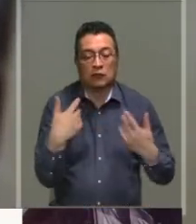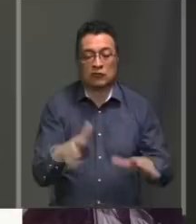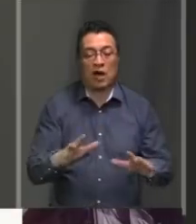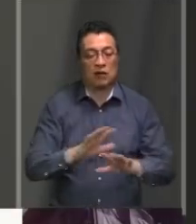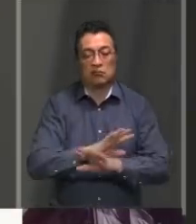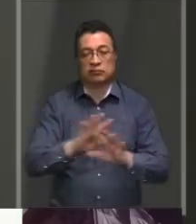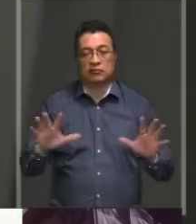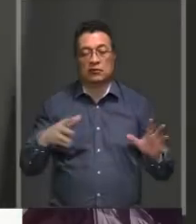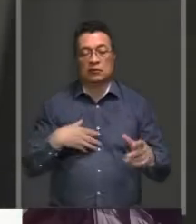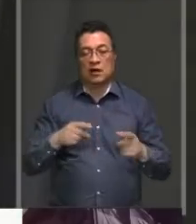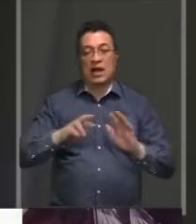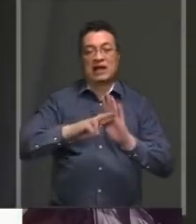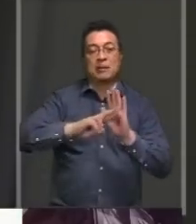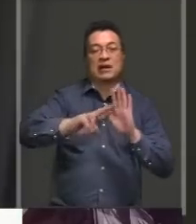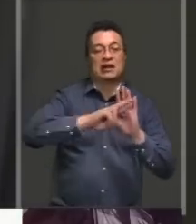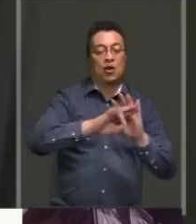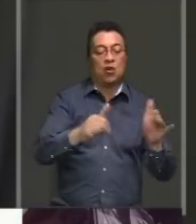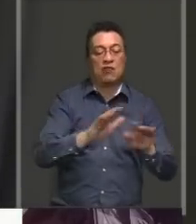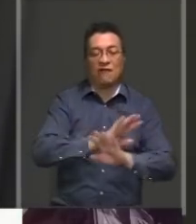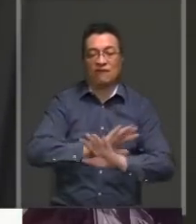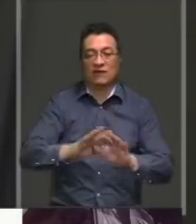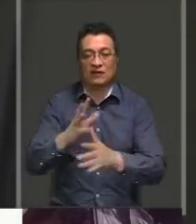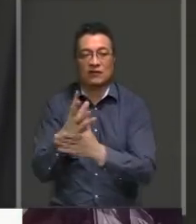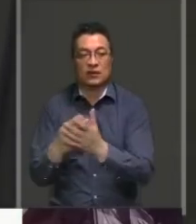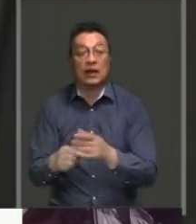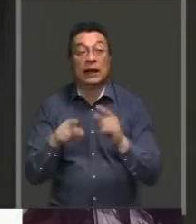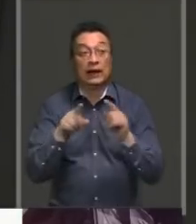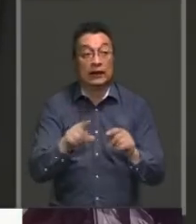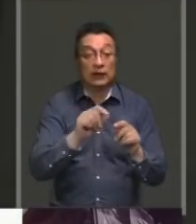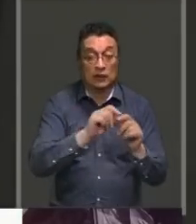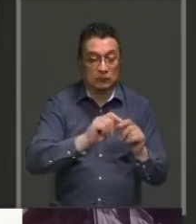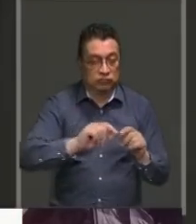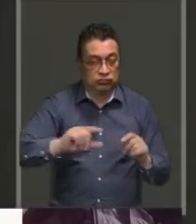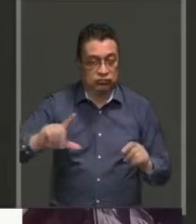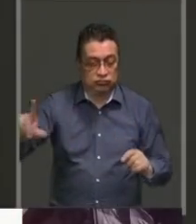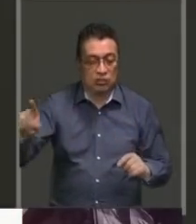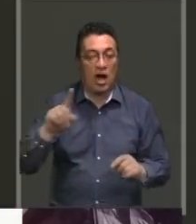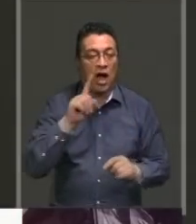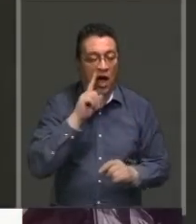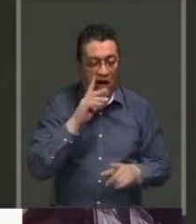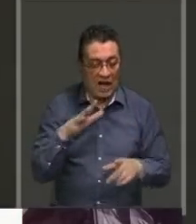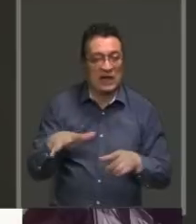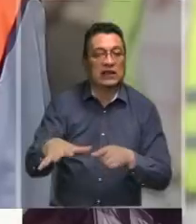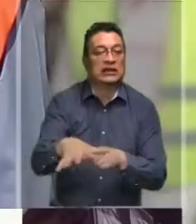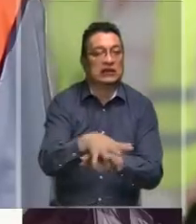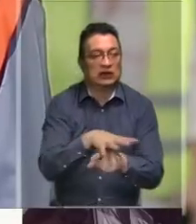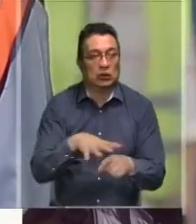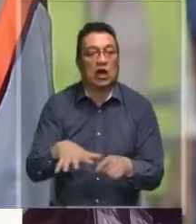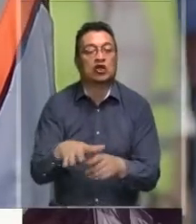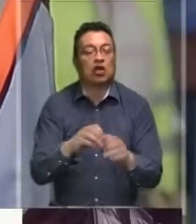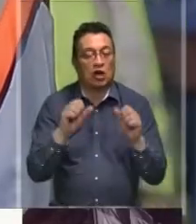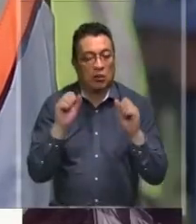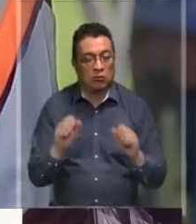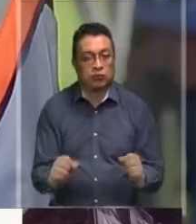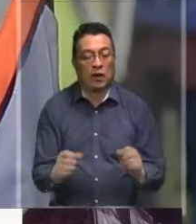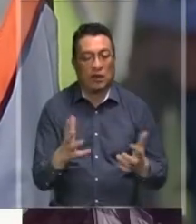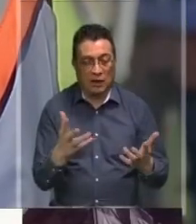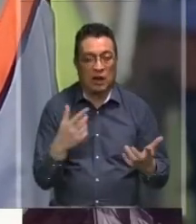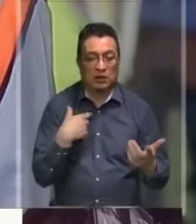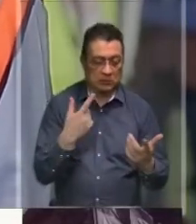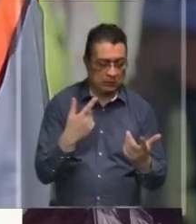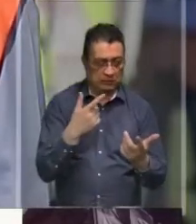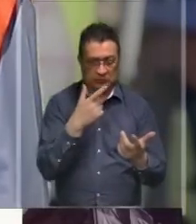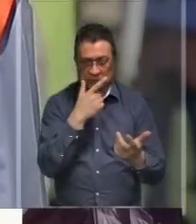representación de jugadores. Creo que ahí surgen siempre situaciones que pueden ser sujetas de